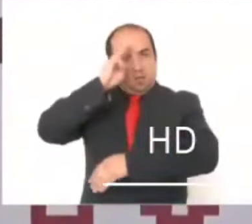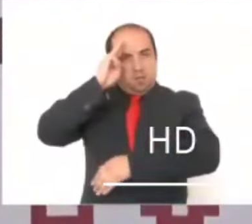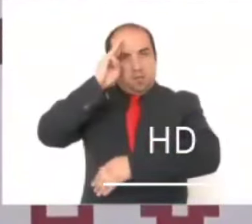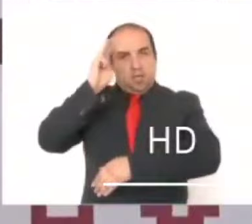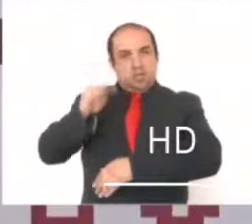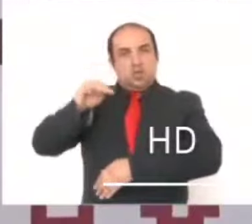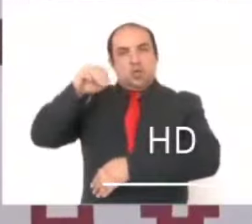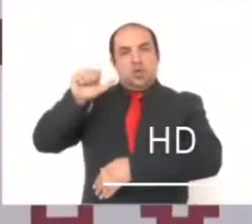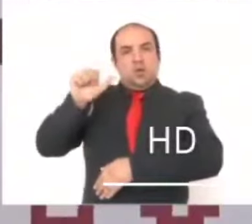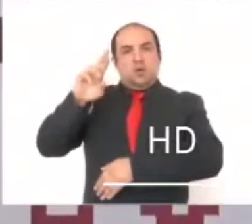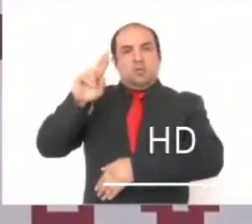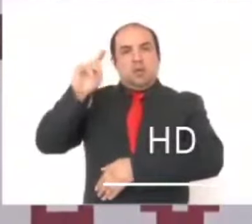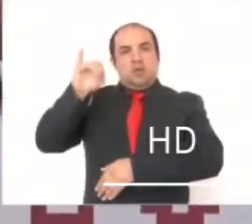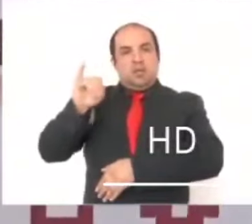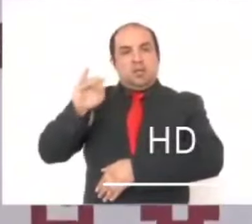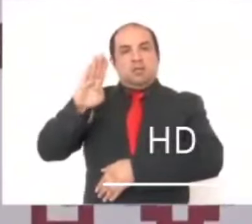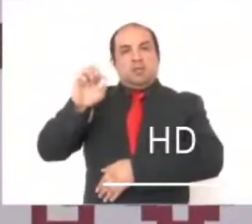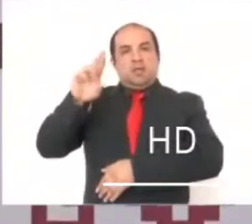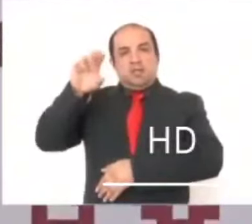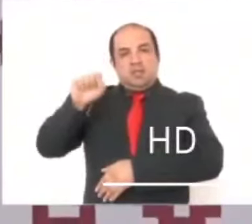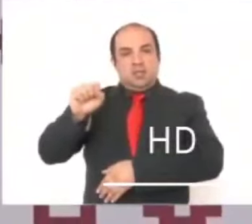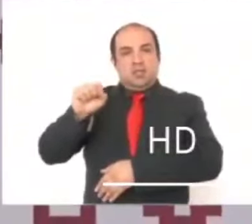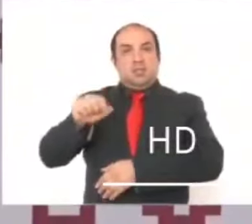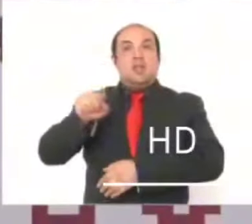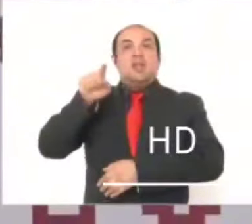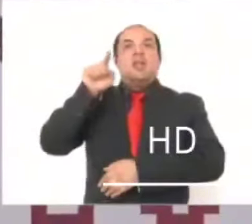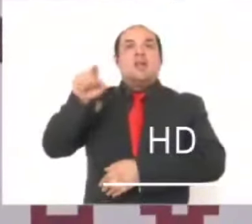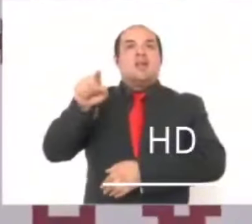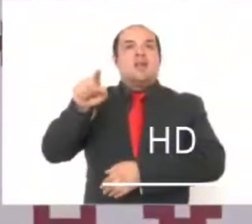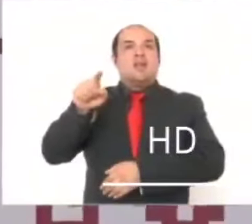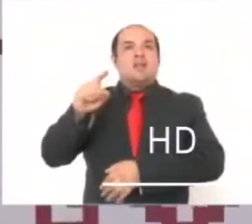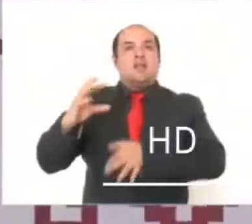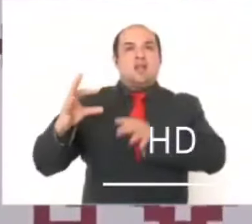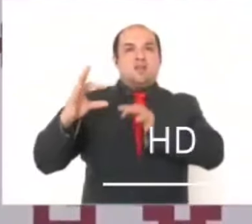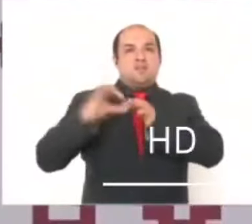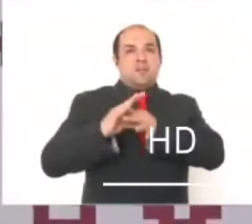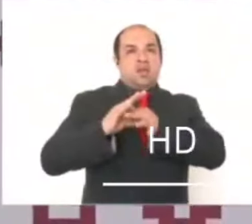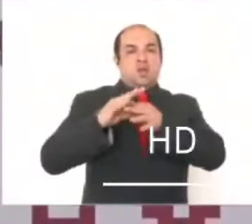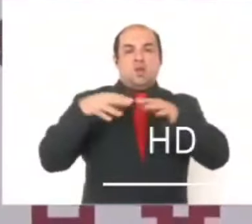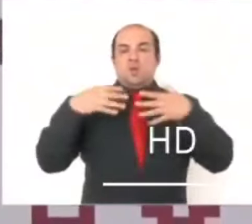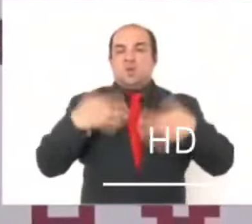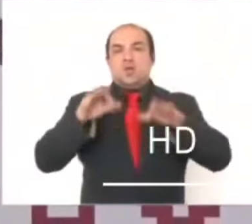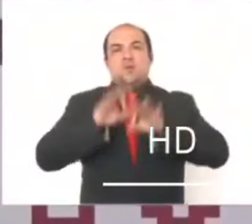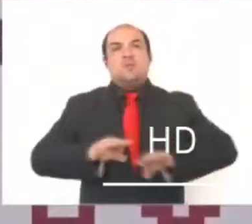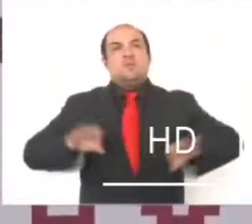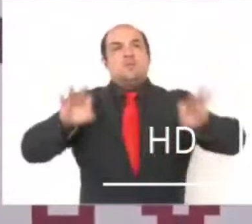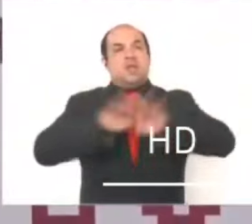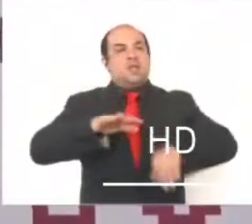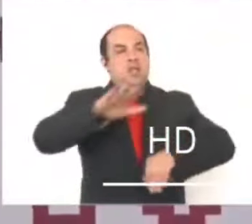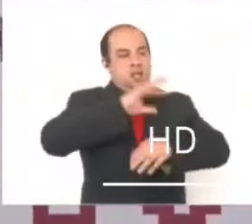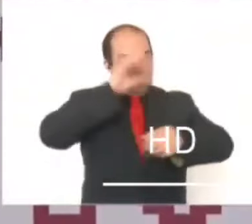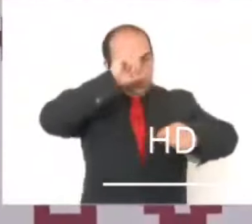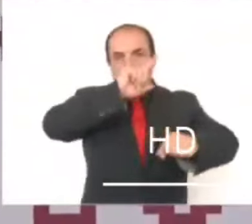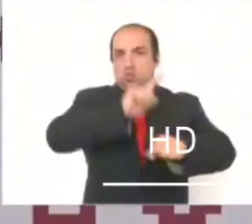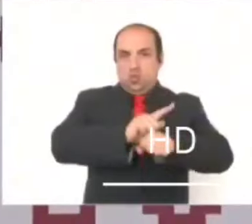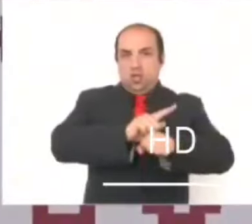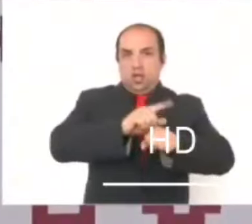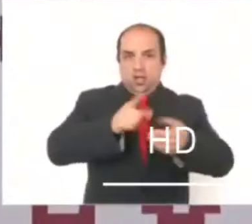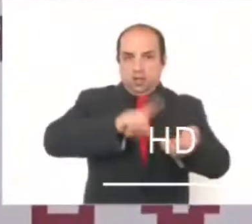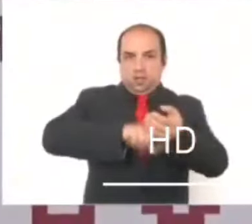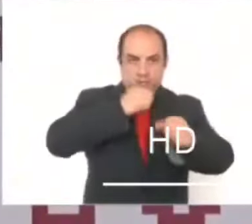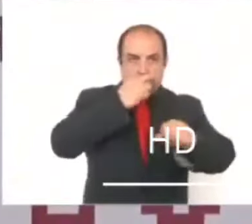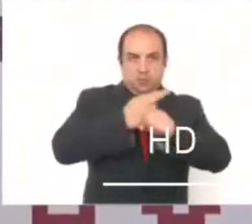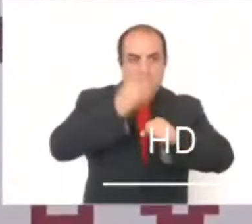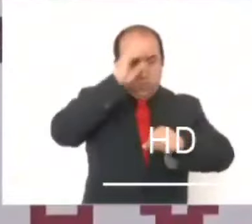Guadarrama, quien, lo he mencionado, es un aliado incondicional del sector cultural de la Secretaría de Cultura y quien nos inspira